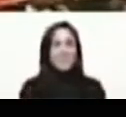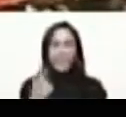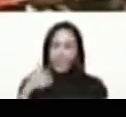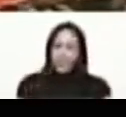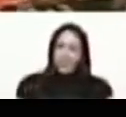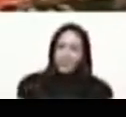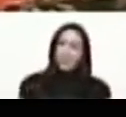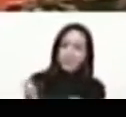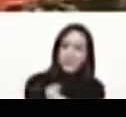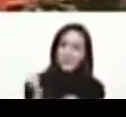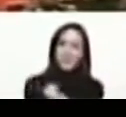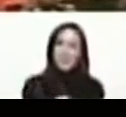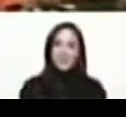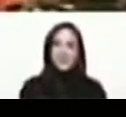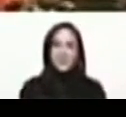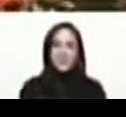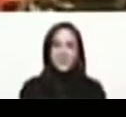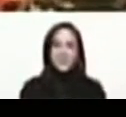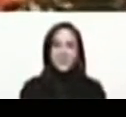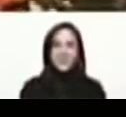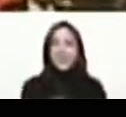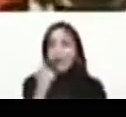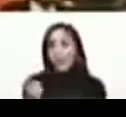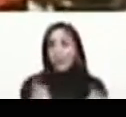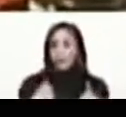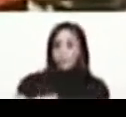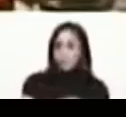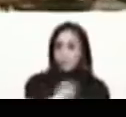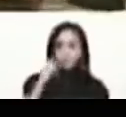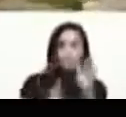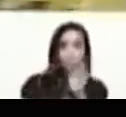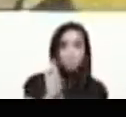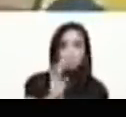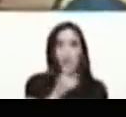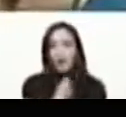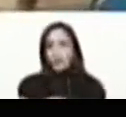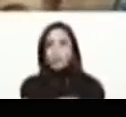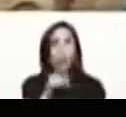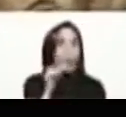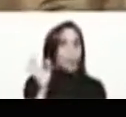forjarse para tomar la batuta de nosotros y de nosotras.